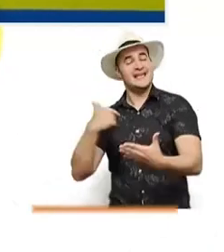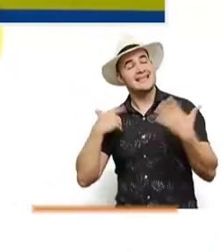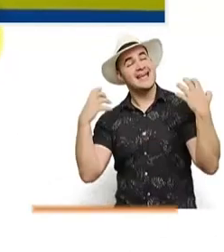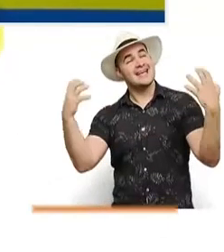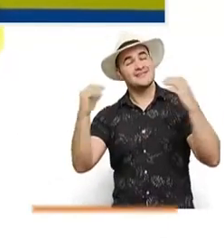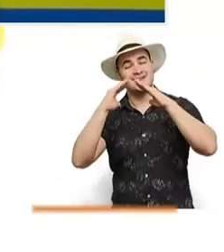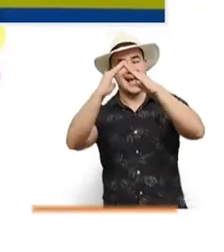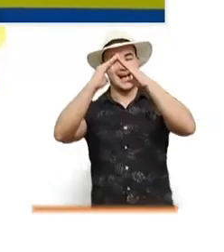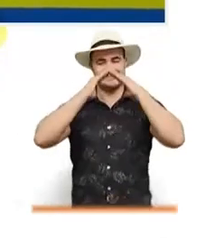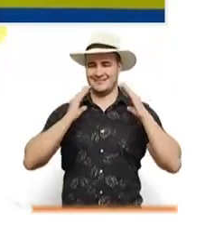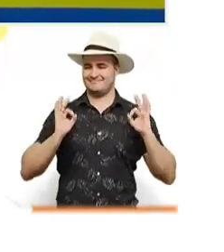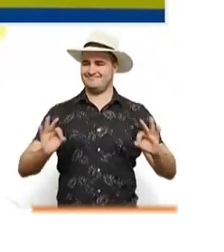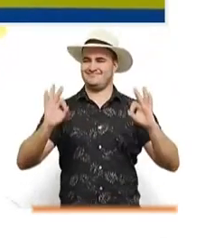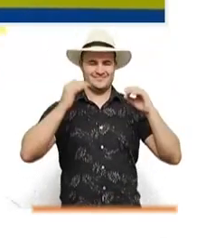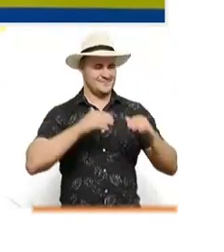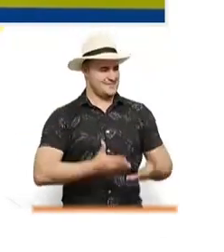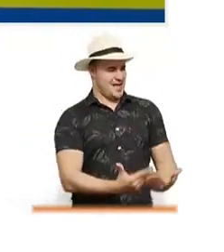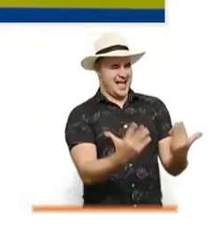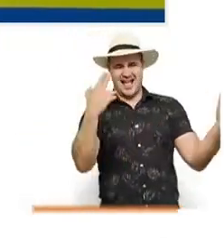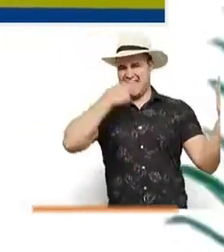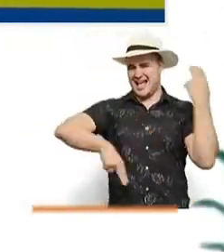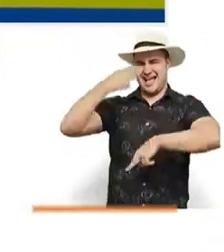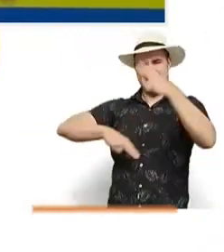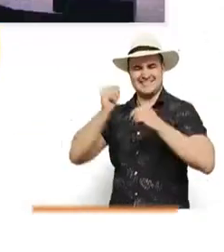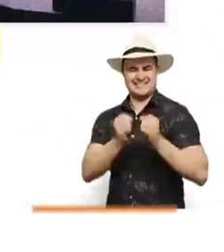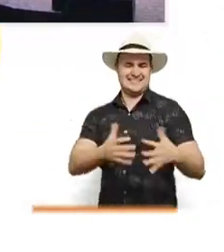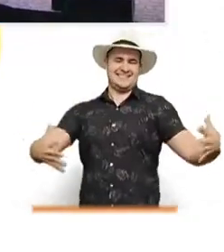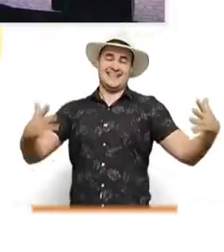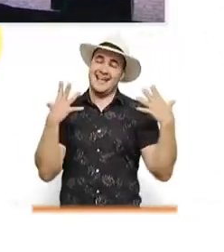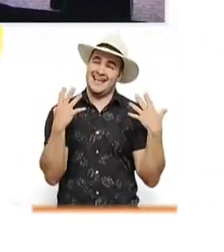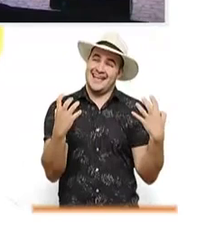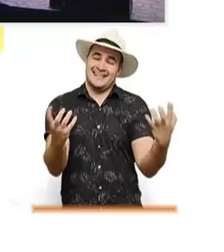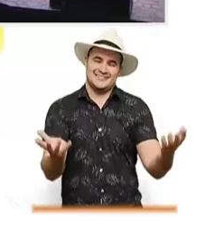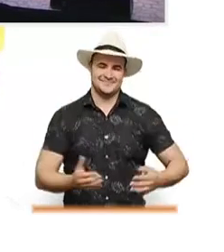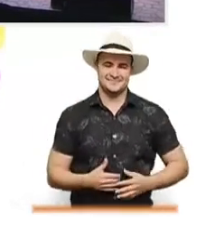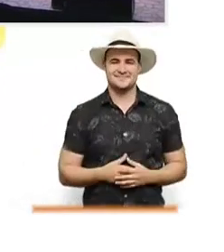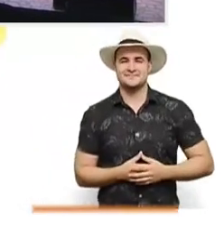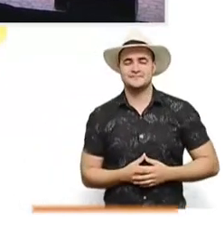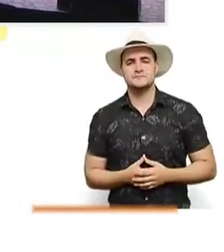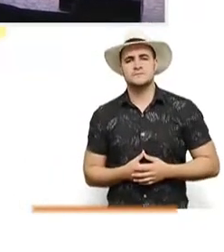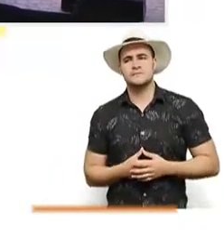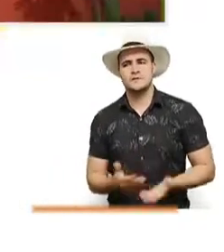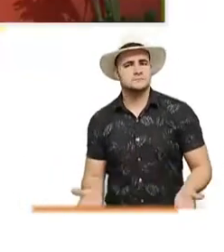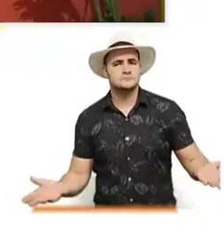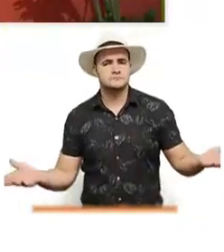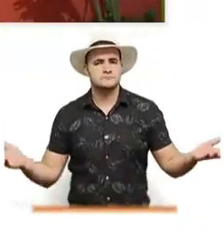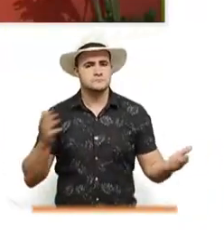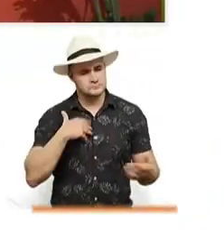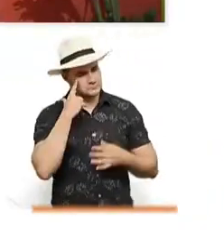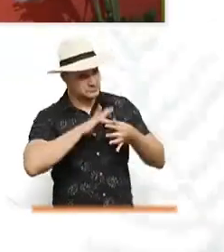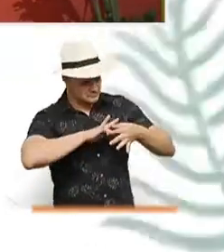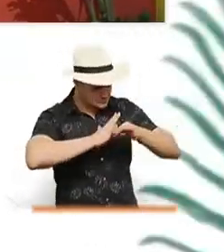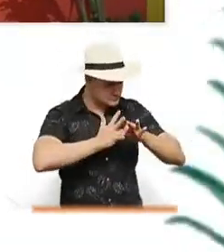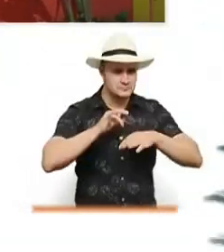casa tener todo un batallón. Y no veo ni una